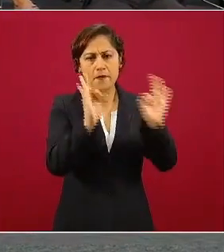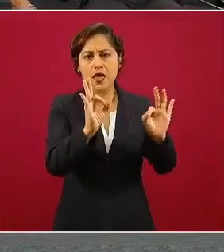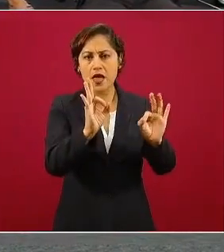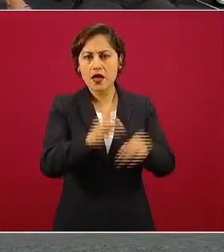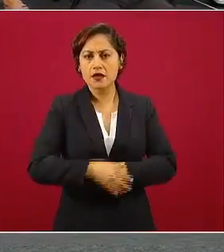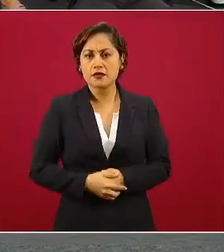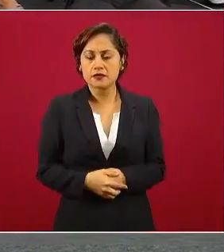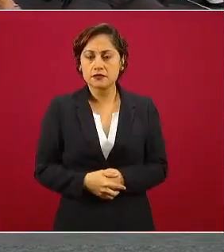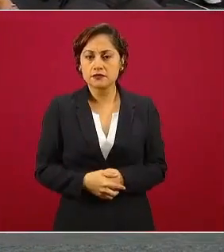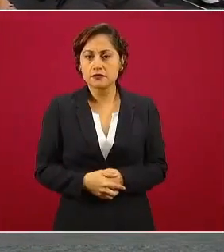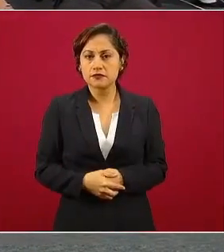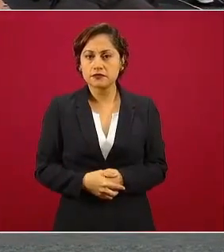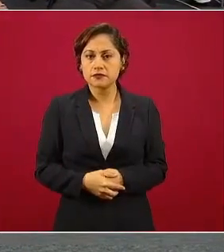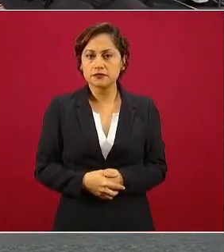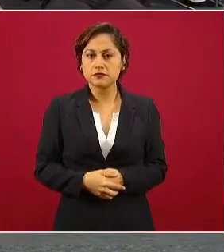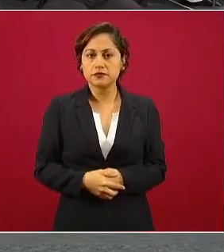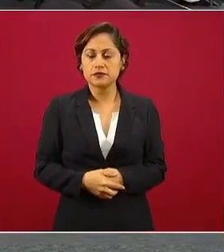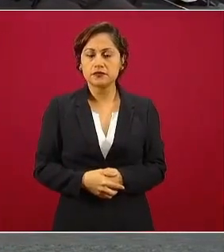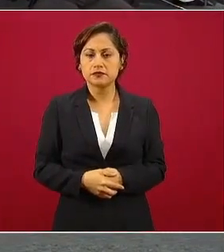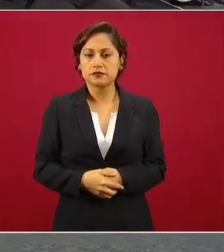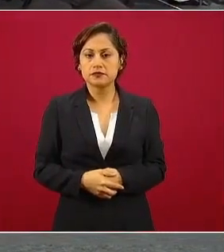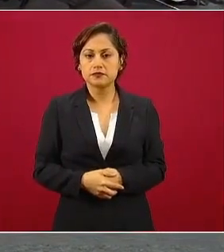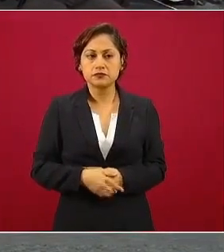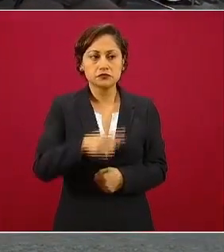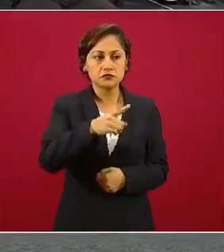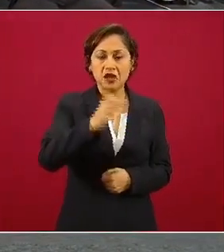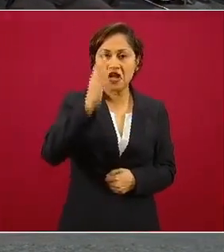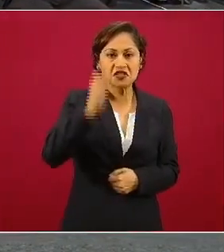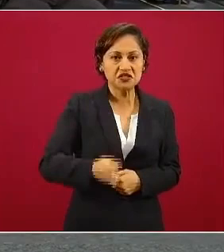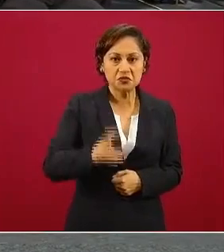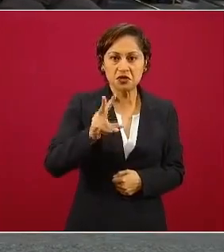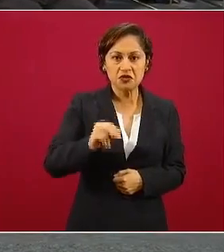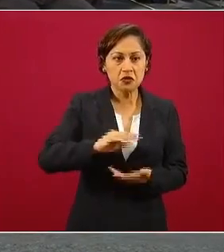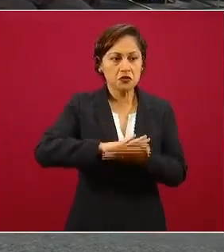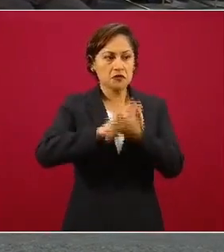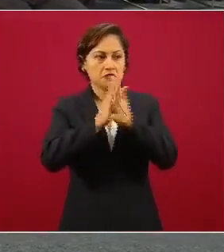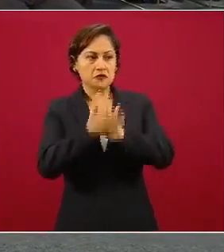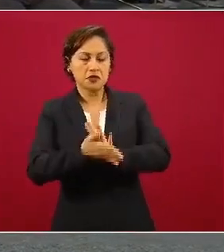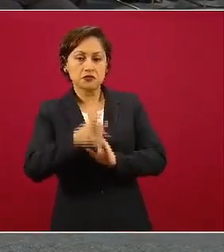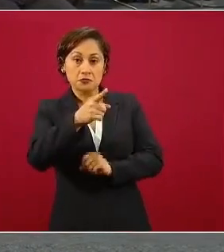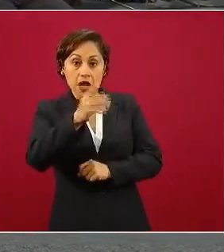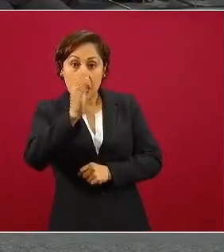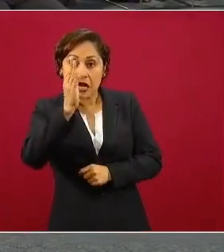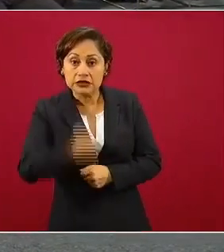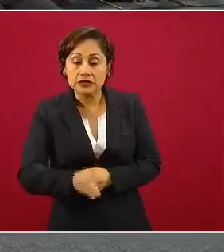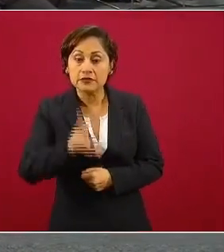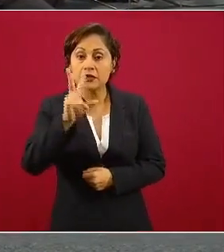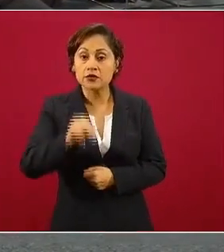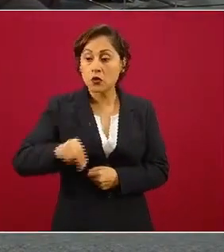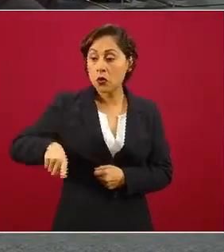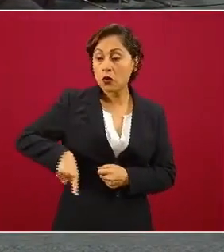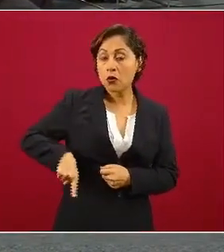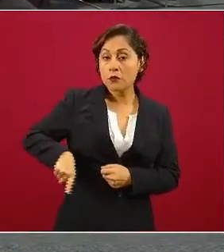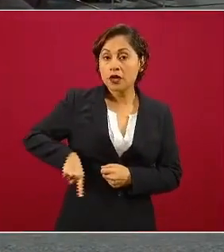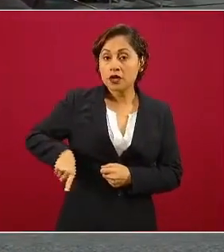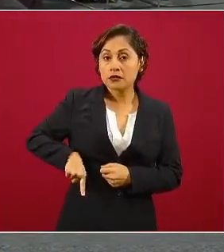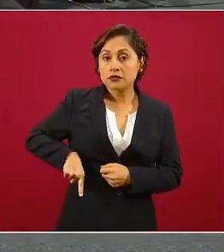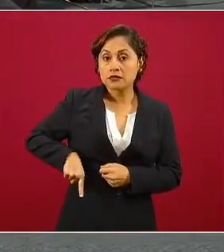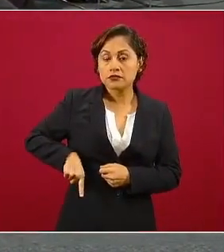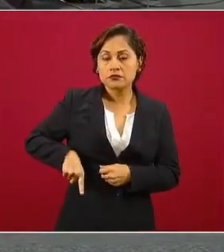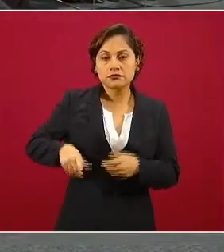del gobierno y de la transformación y de el cambio de